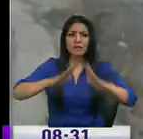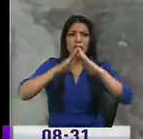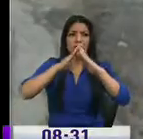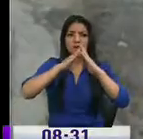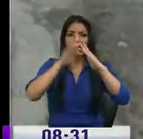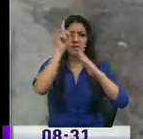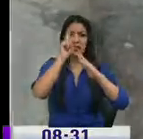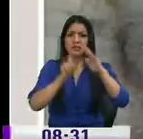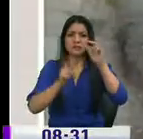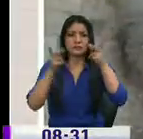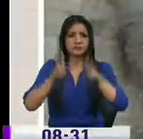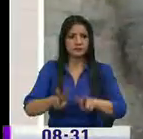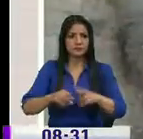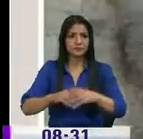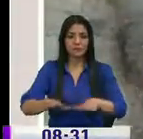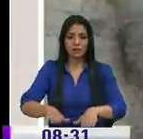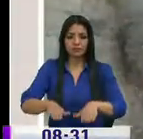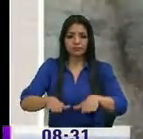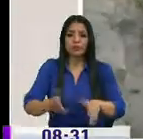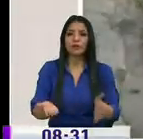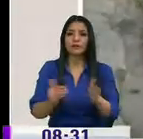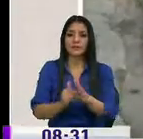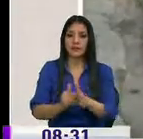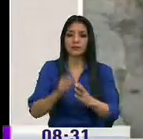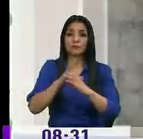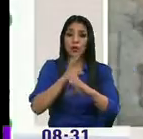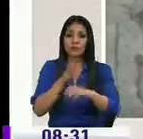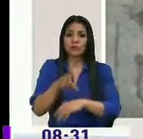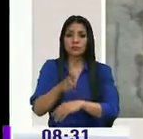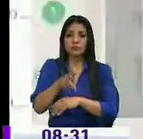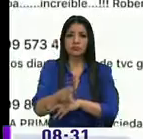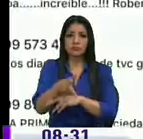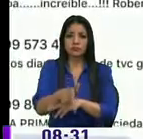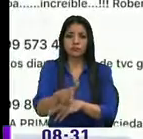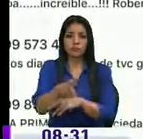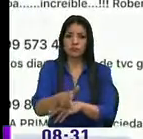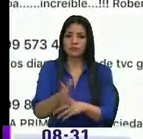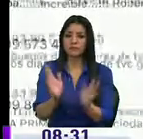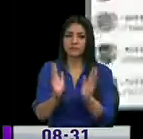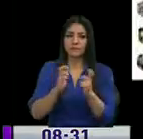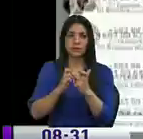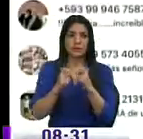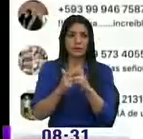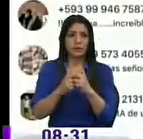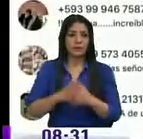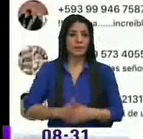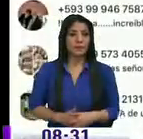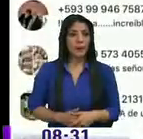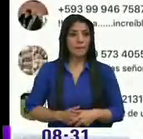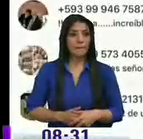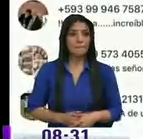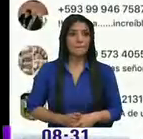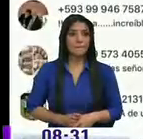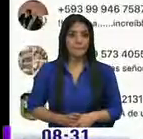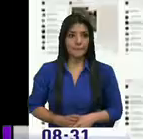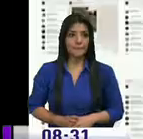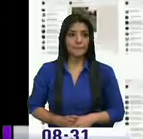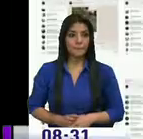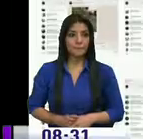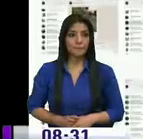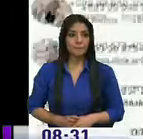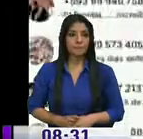pasa. Entonces se ha levantado nuevamente, pasan los buses y es un verdadero relajo. Eso que nos están diciendo. A